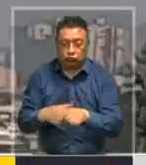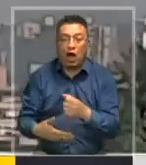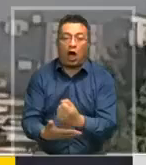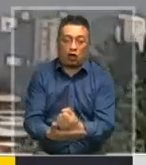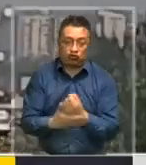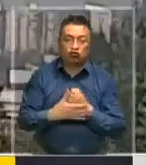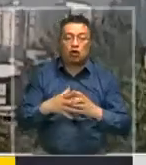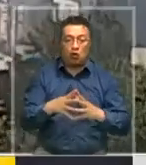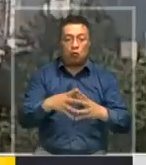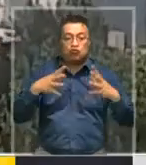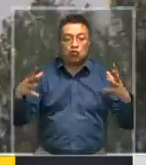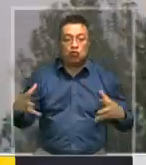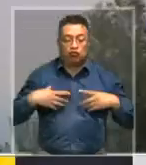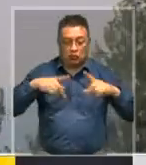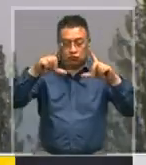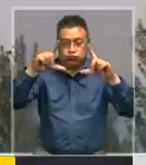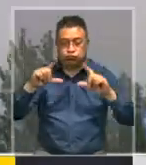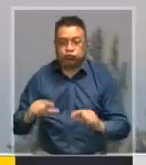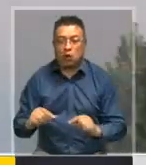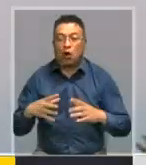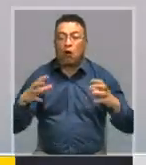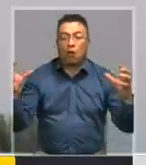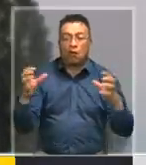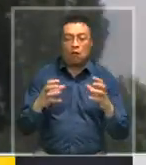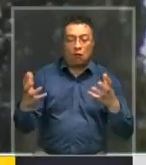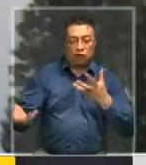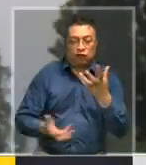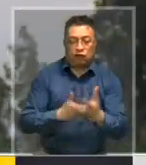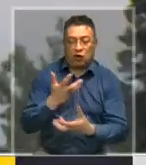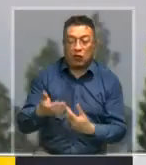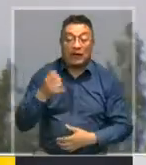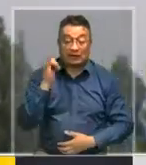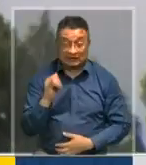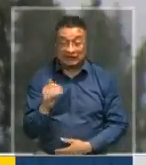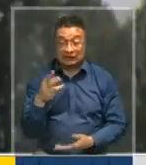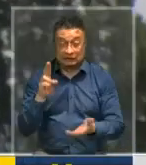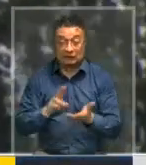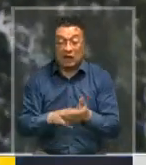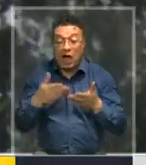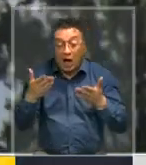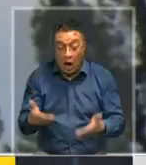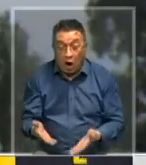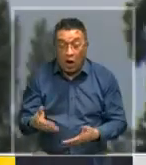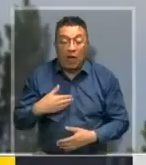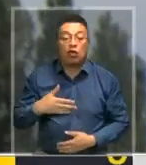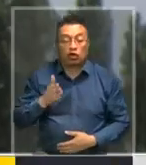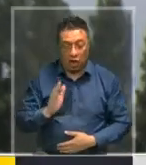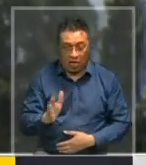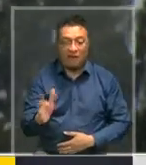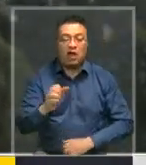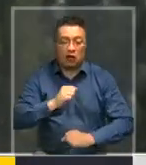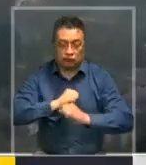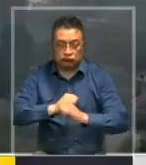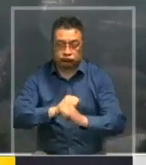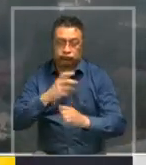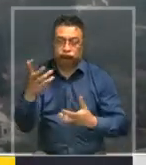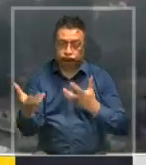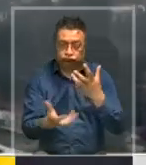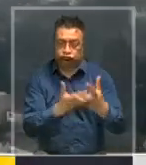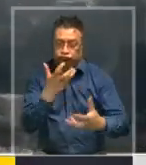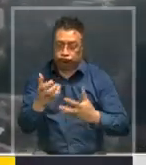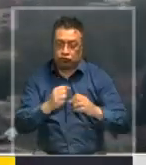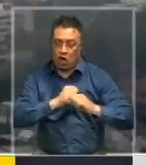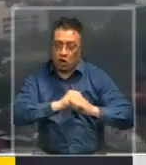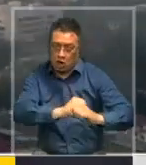bastante para que bajara la intensidad del fuego. Pero lo cierto sí es que ahora nos han confirmado que todavía están en combate este incendio forestal que ya